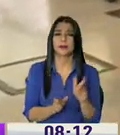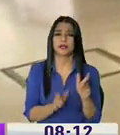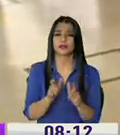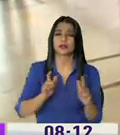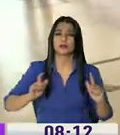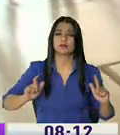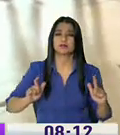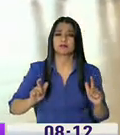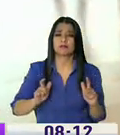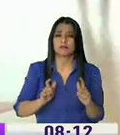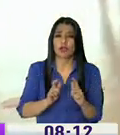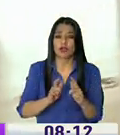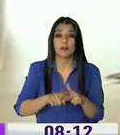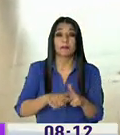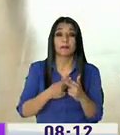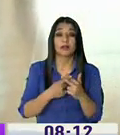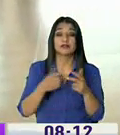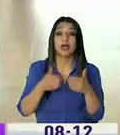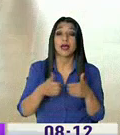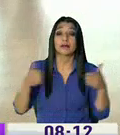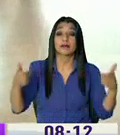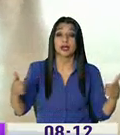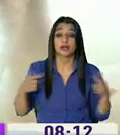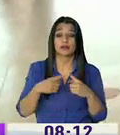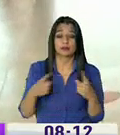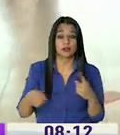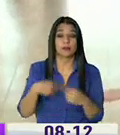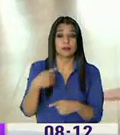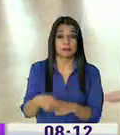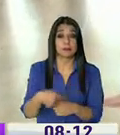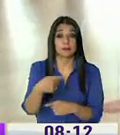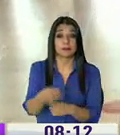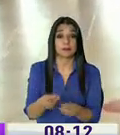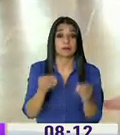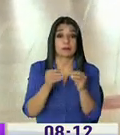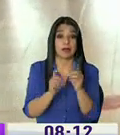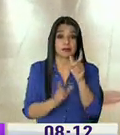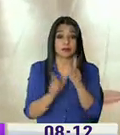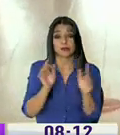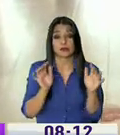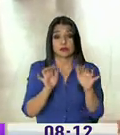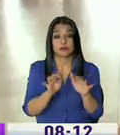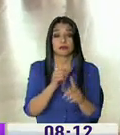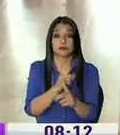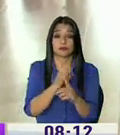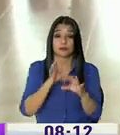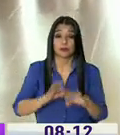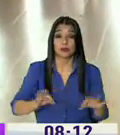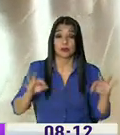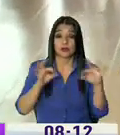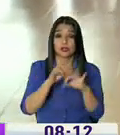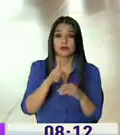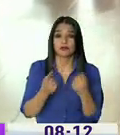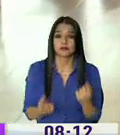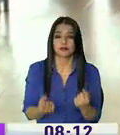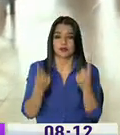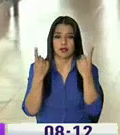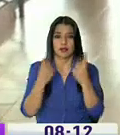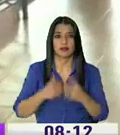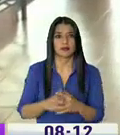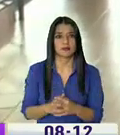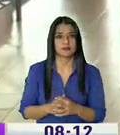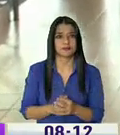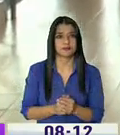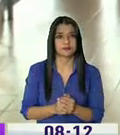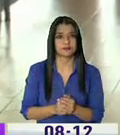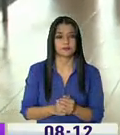puesto que recién se apertura, pero conforme pasen las semanas sí habrá mucha más gente, y de allí la importancia de que ustedes entiendan que hay que